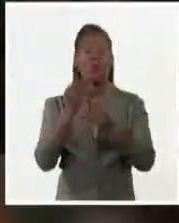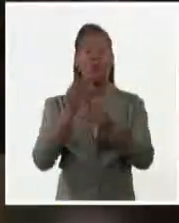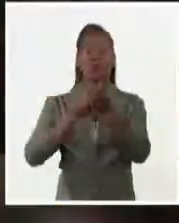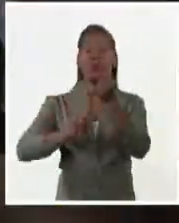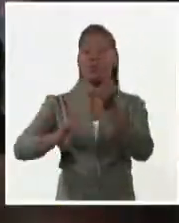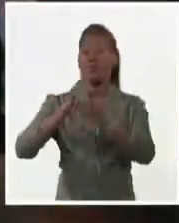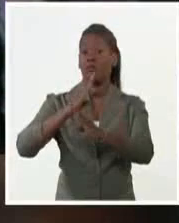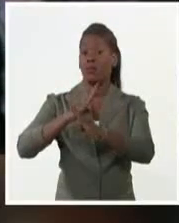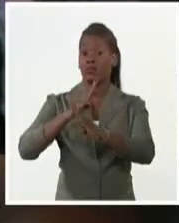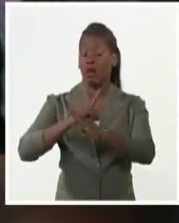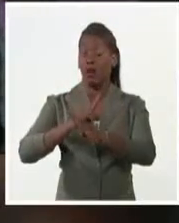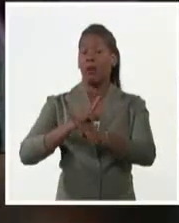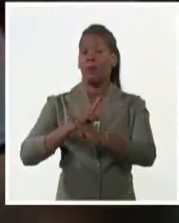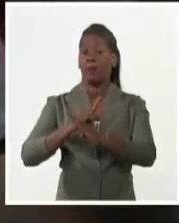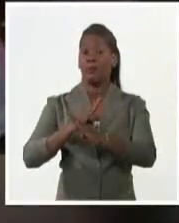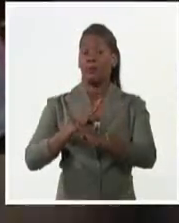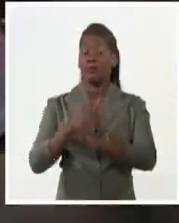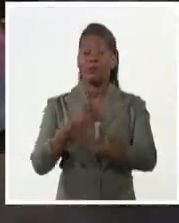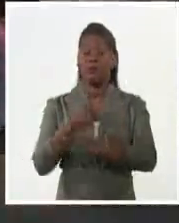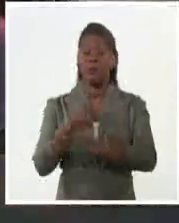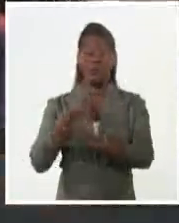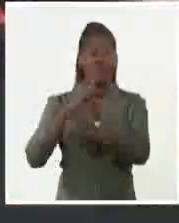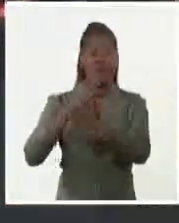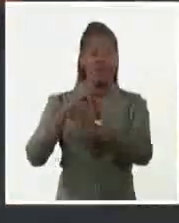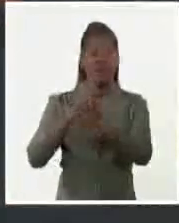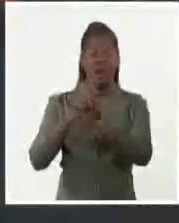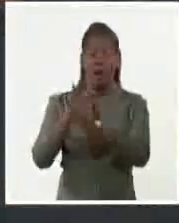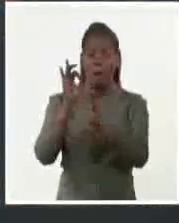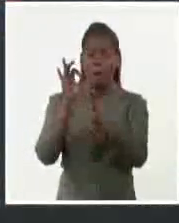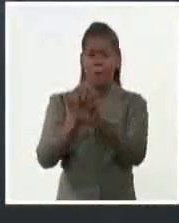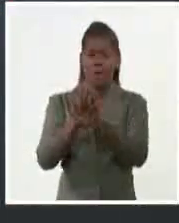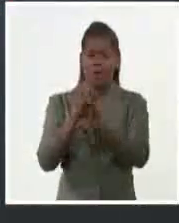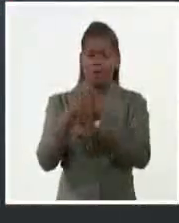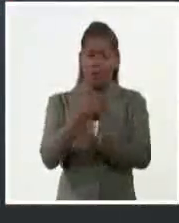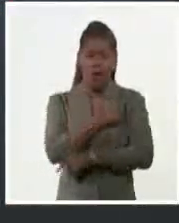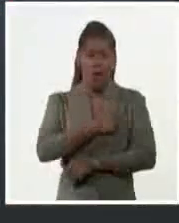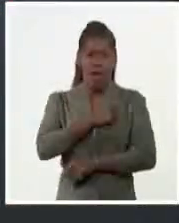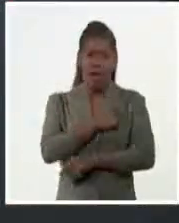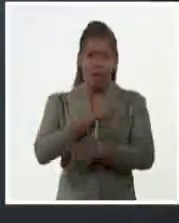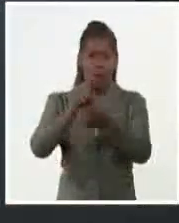Santiago, o diputado por Santiago, desde que empezó la Asamblea Nacional. Y lógicamente